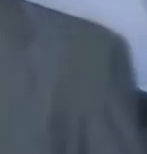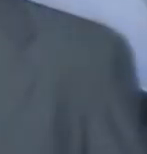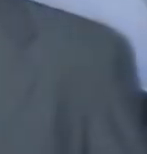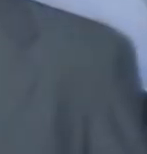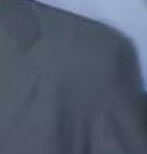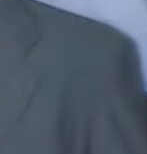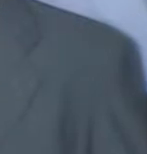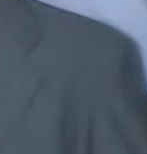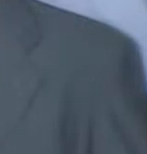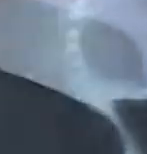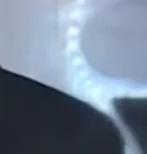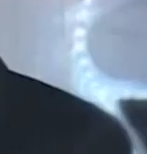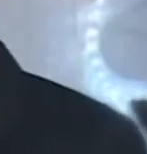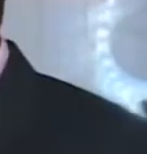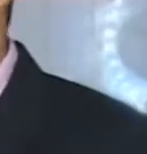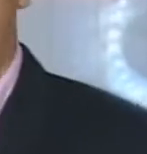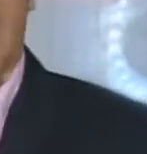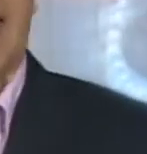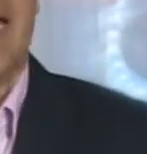sus deseos.